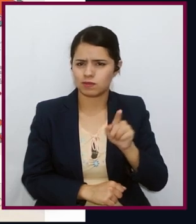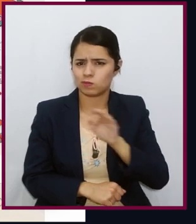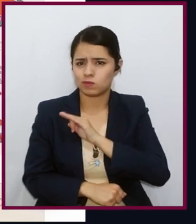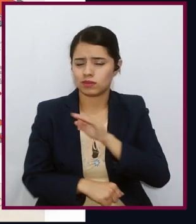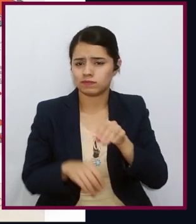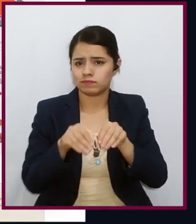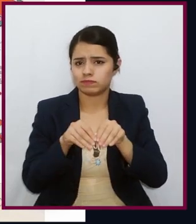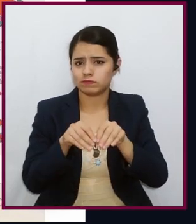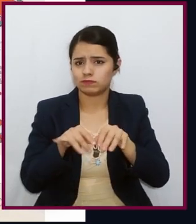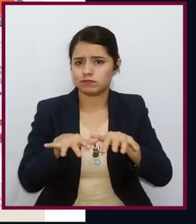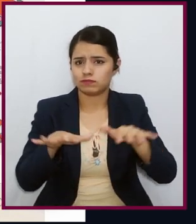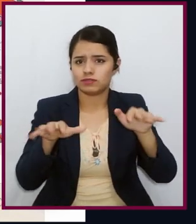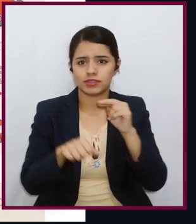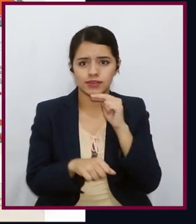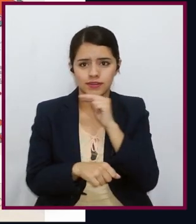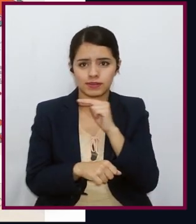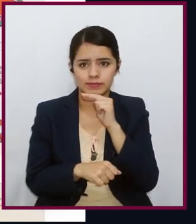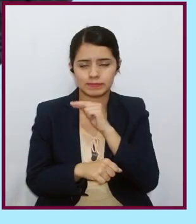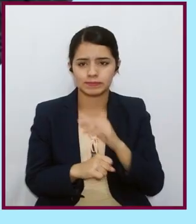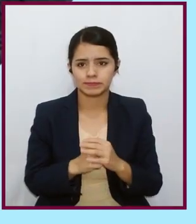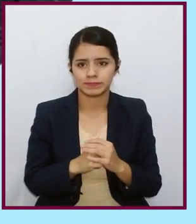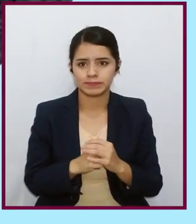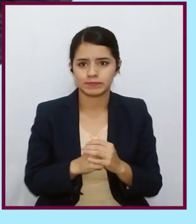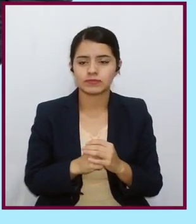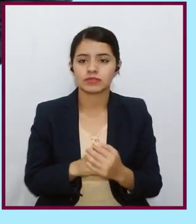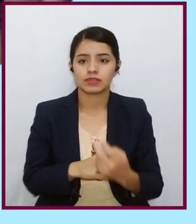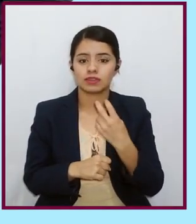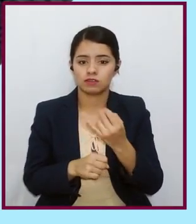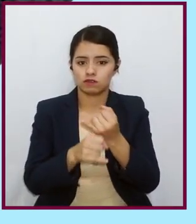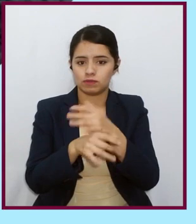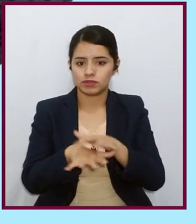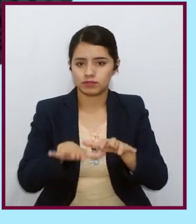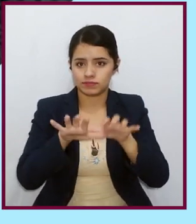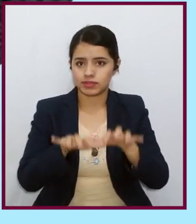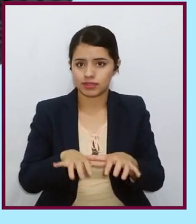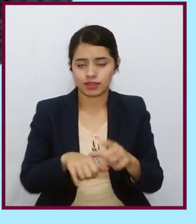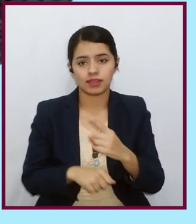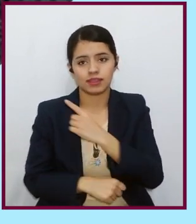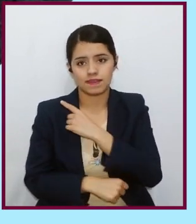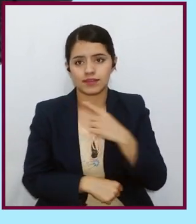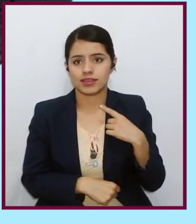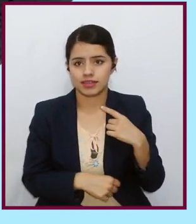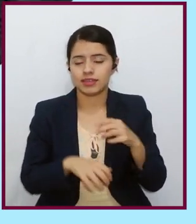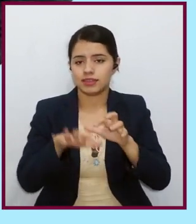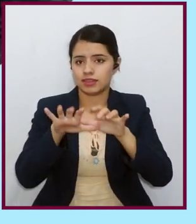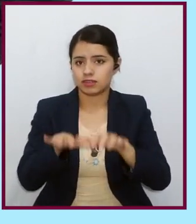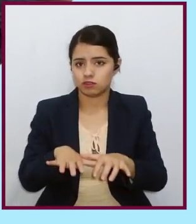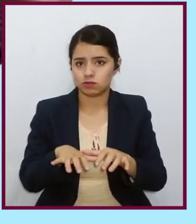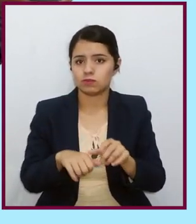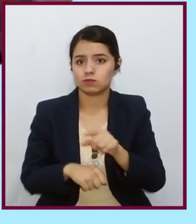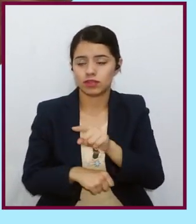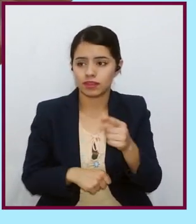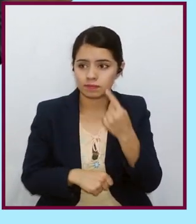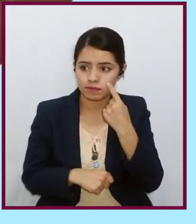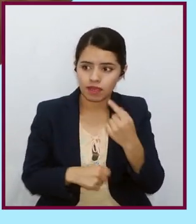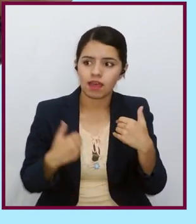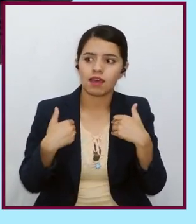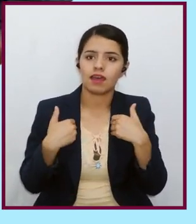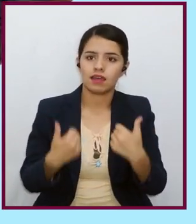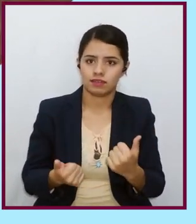En realidad, una infografía no tiene relación con memes, con stickers y otros elementos que utilizamos en redes